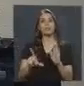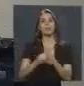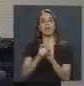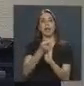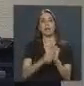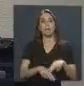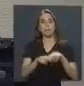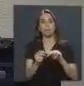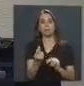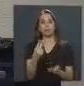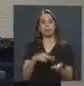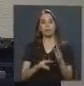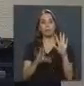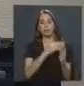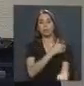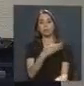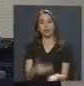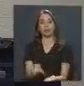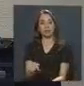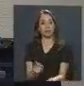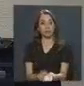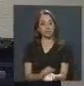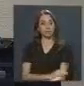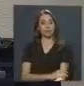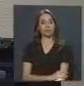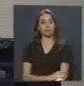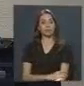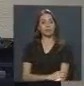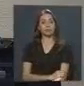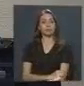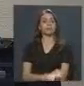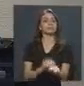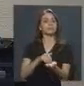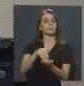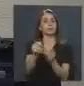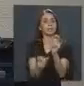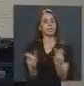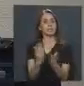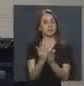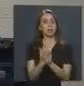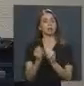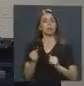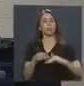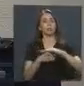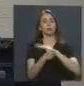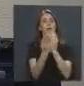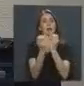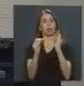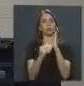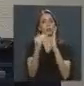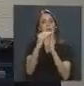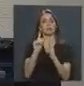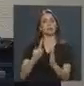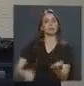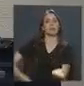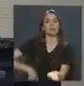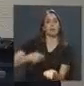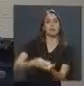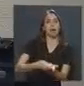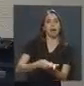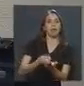presupuestos del año 2015 a la fecha y que ha permitido que miles de estudiantes accedan a la educación superior sin costo alguno para sus